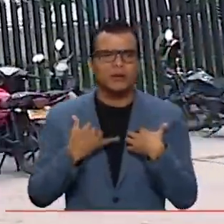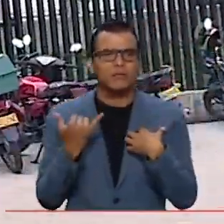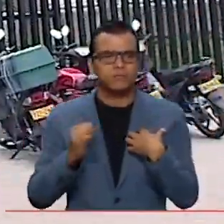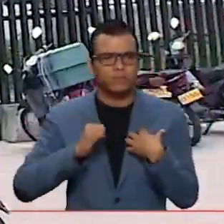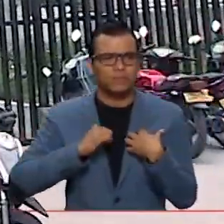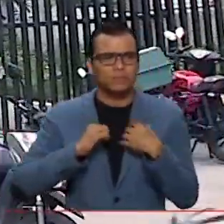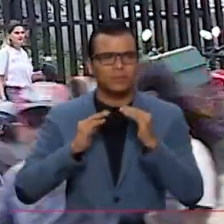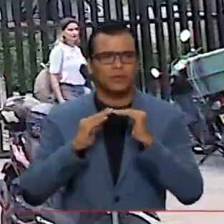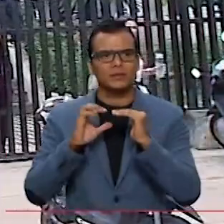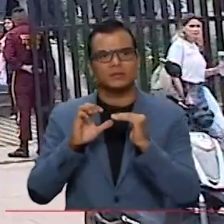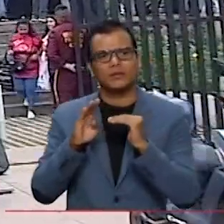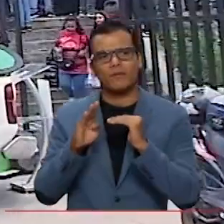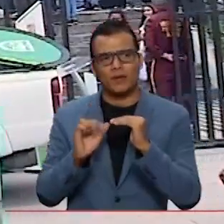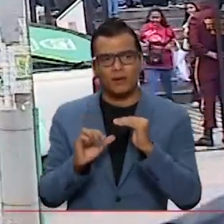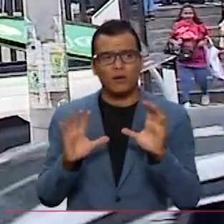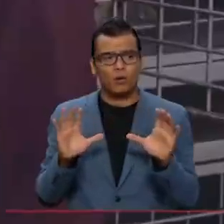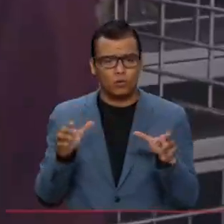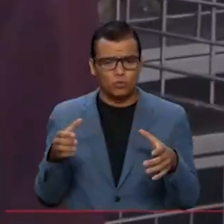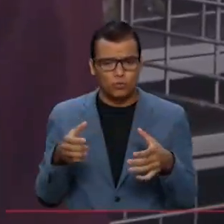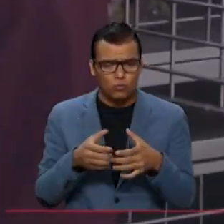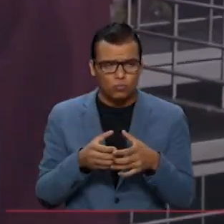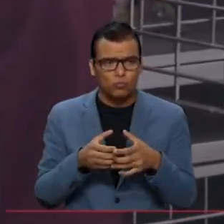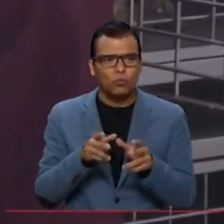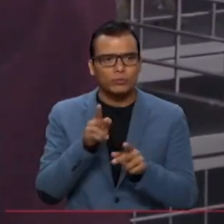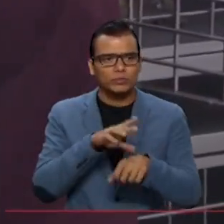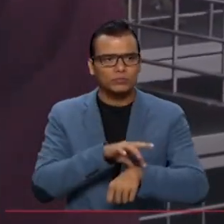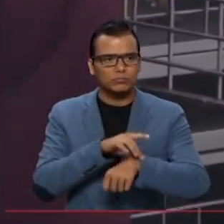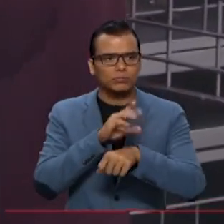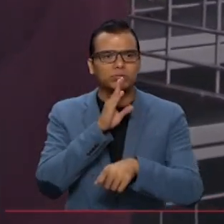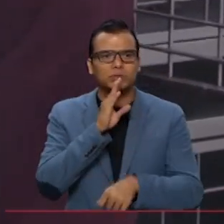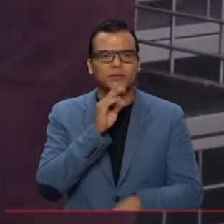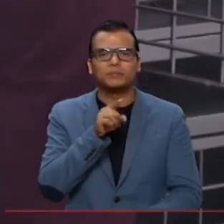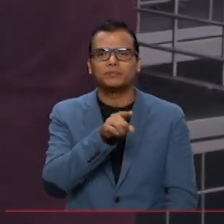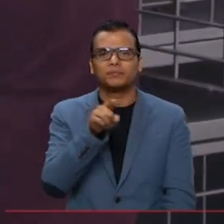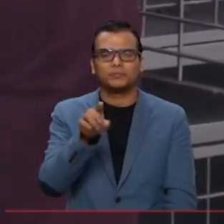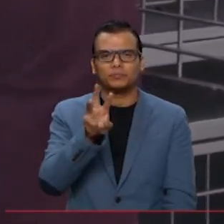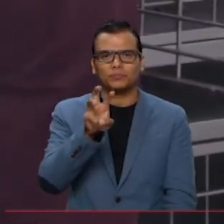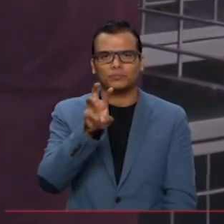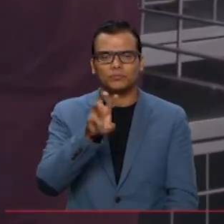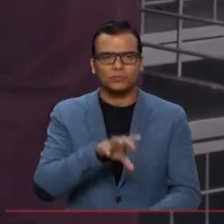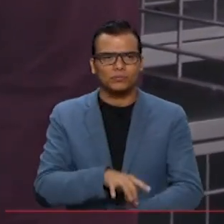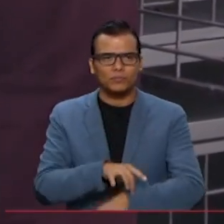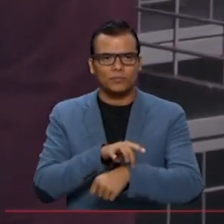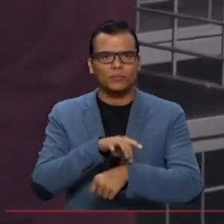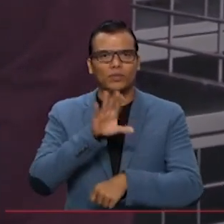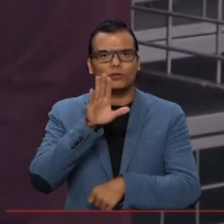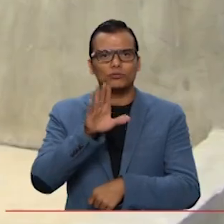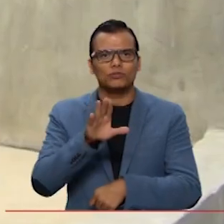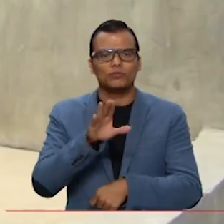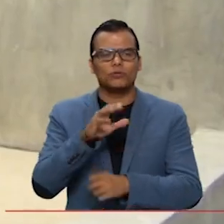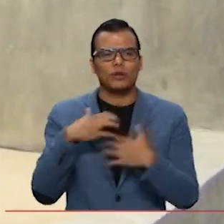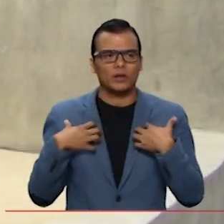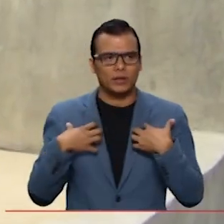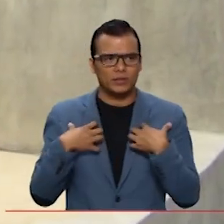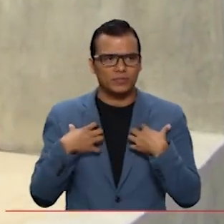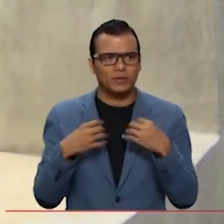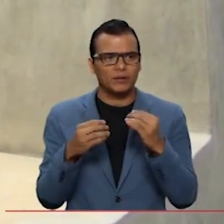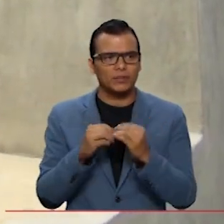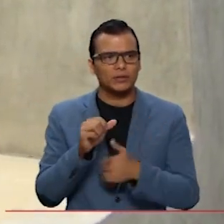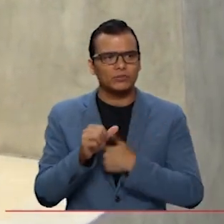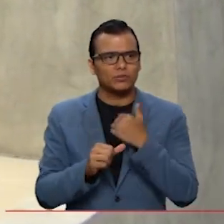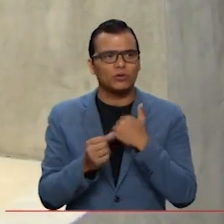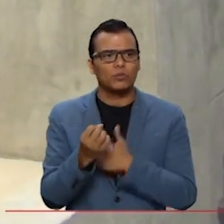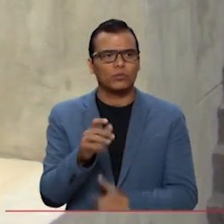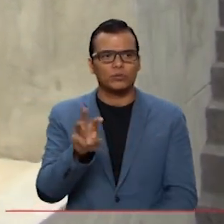cual cuenta con un cuerpo médico conformado por 8 veterinarios y 5 auxiliares. Este es un espacio hermoso de 3.000